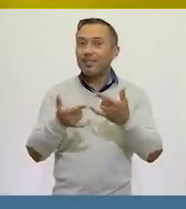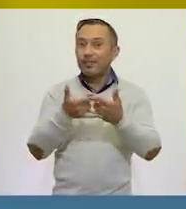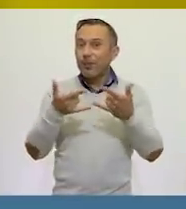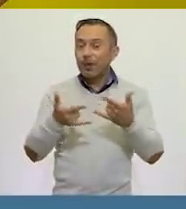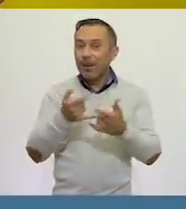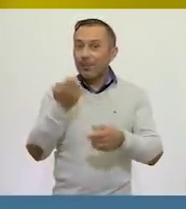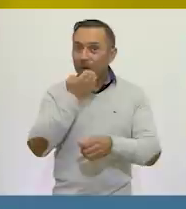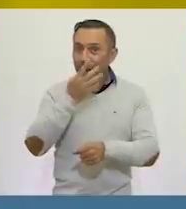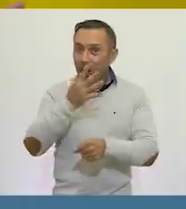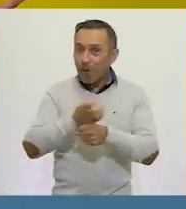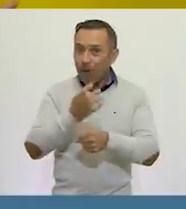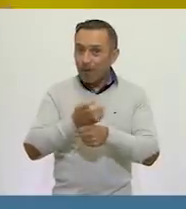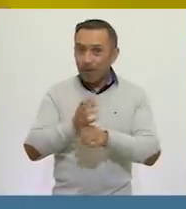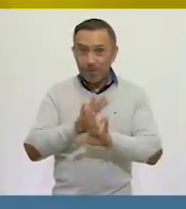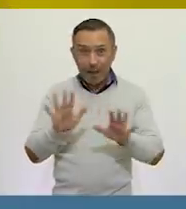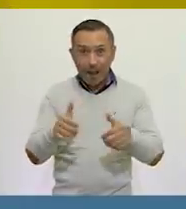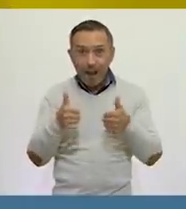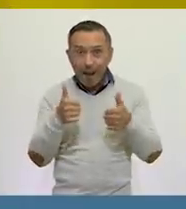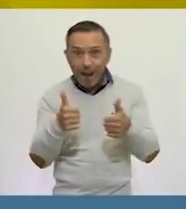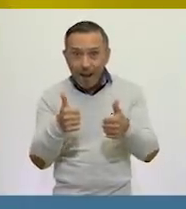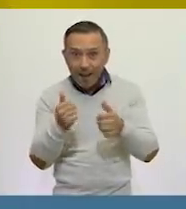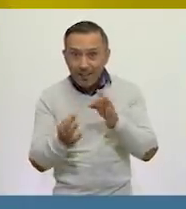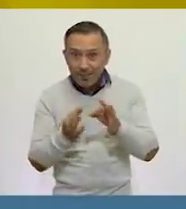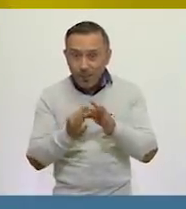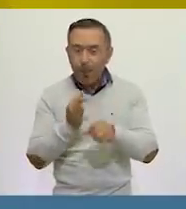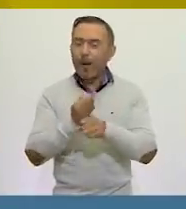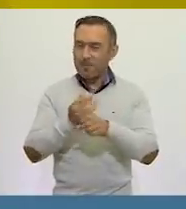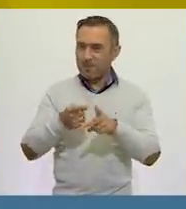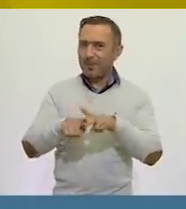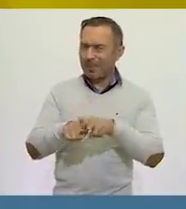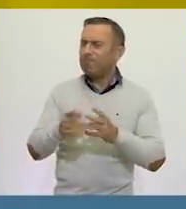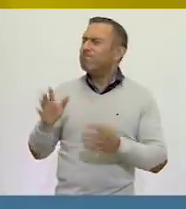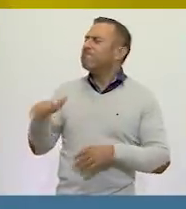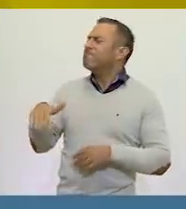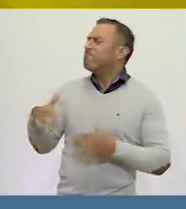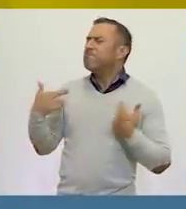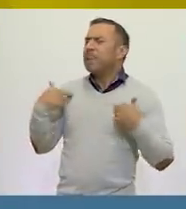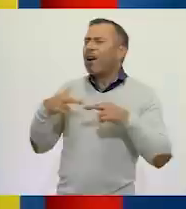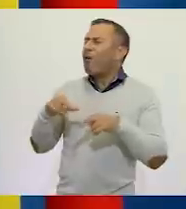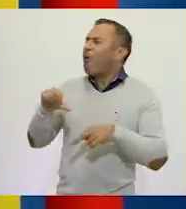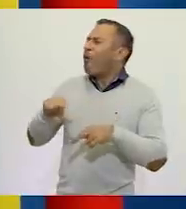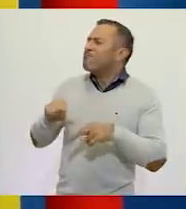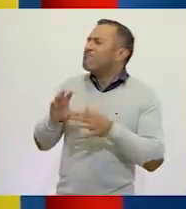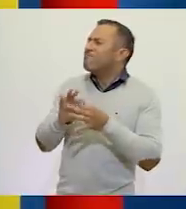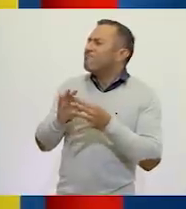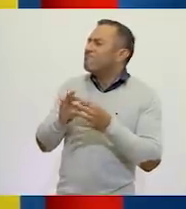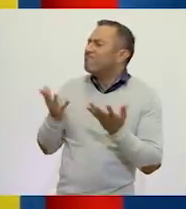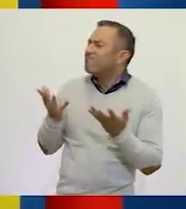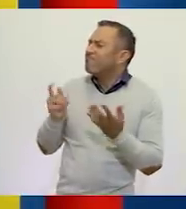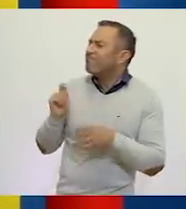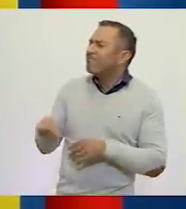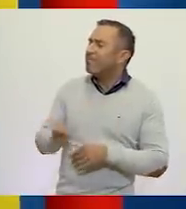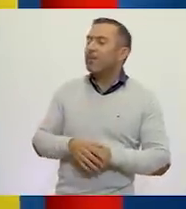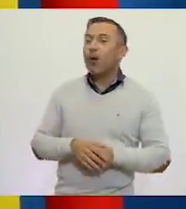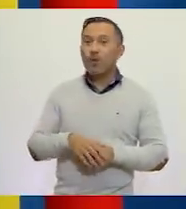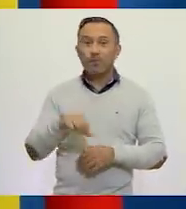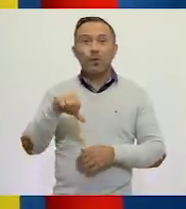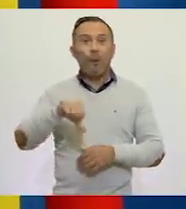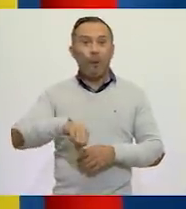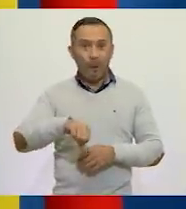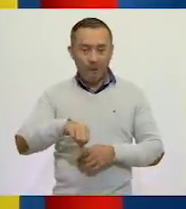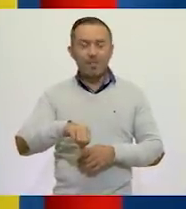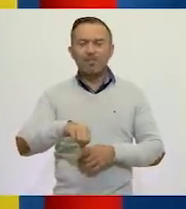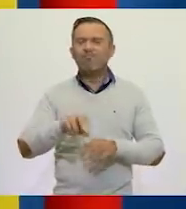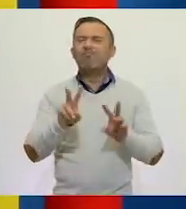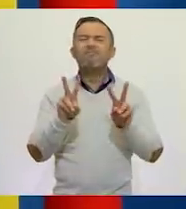listos? Pues comencemos. Maestra, díganos, ¿qué vamos a hacer el día de hoy? El día de hoy continuaremos con el repaso de